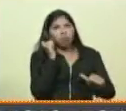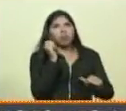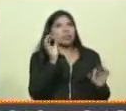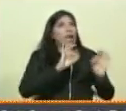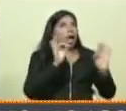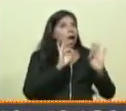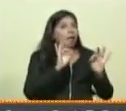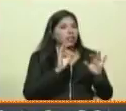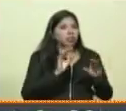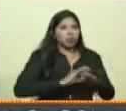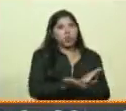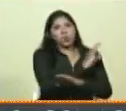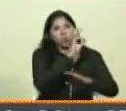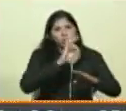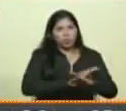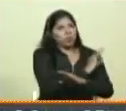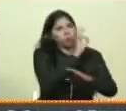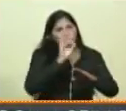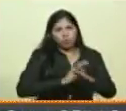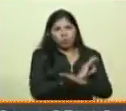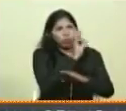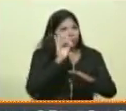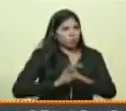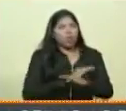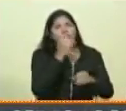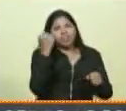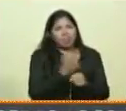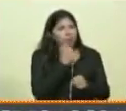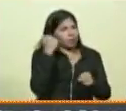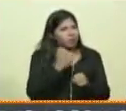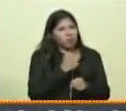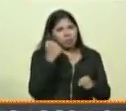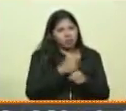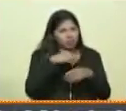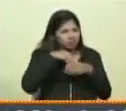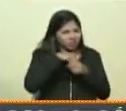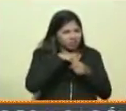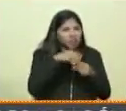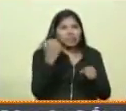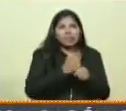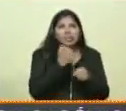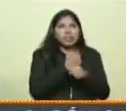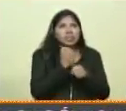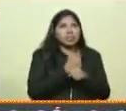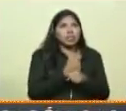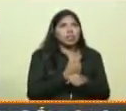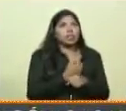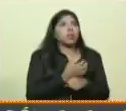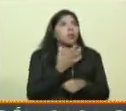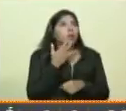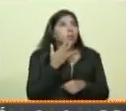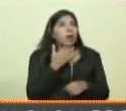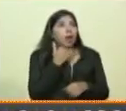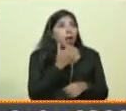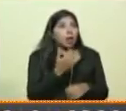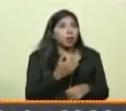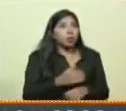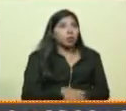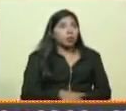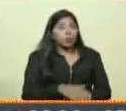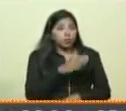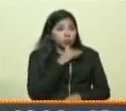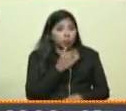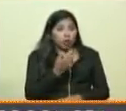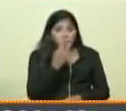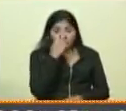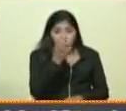Mundial, nunca duerme. Y todo el que trabaja tiene que ser de una forma u otra recompensado, ayudado en su trabajo. Ellos a veces no tienen tiempo de ir a su